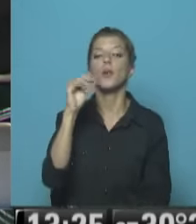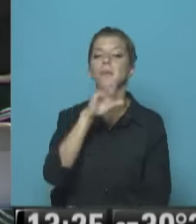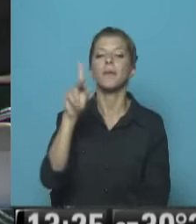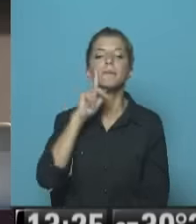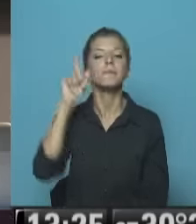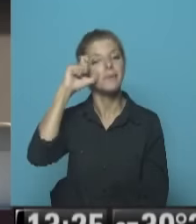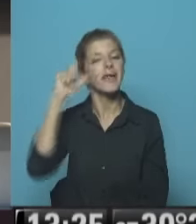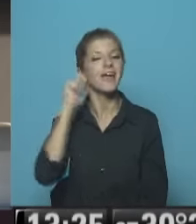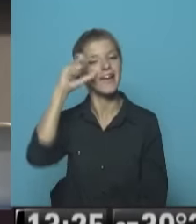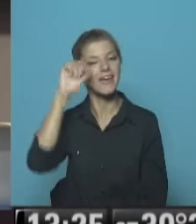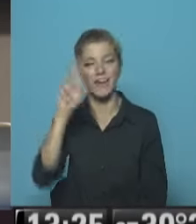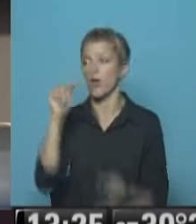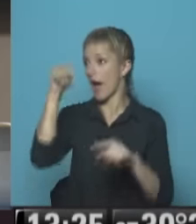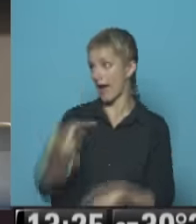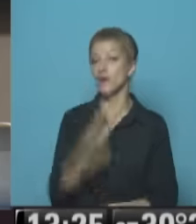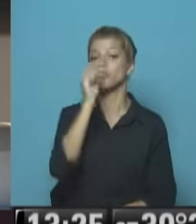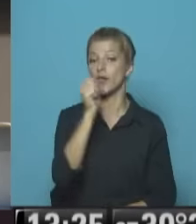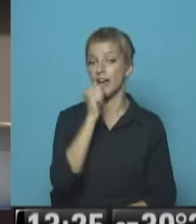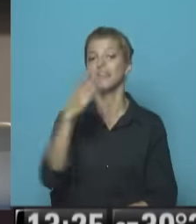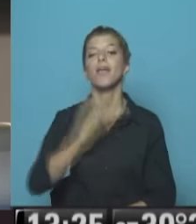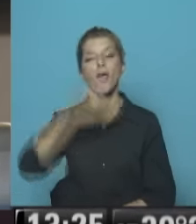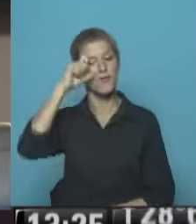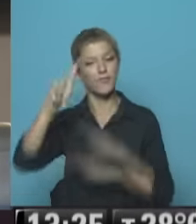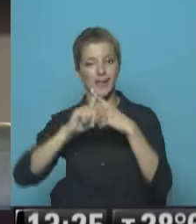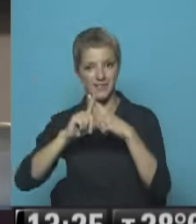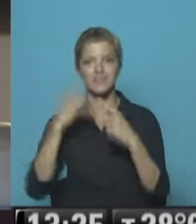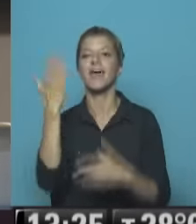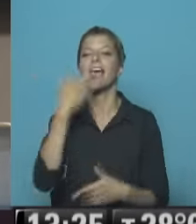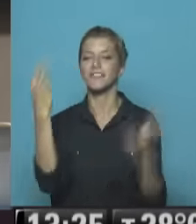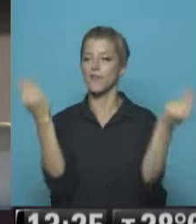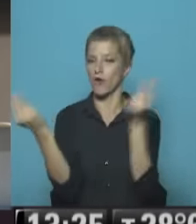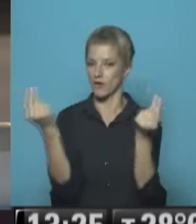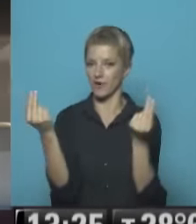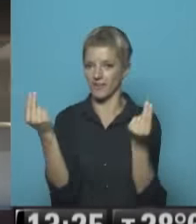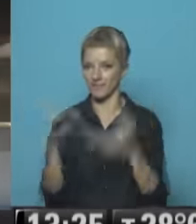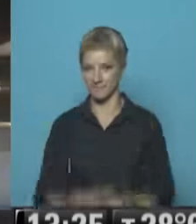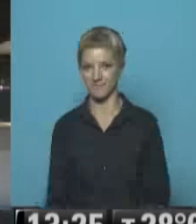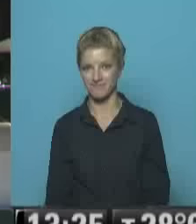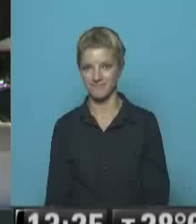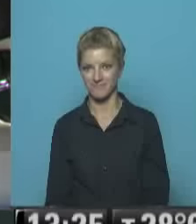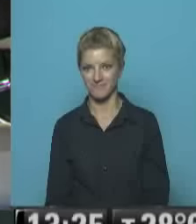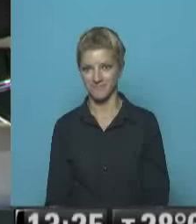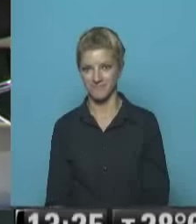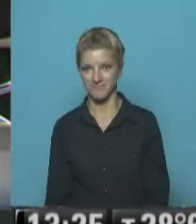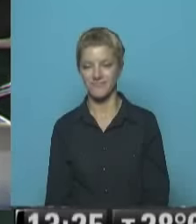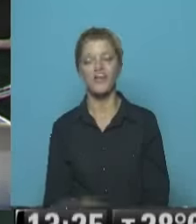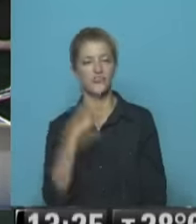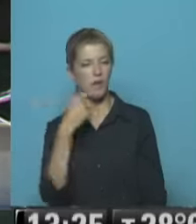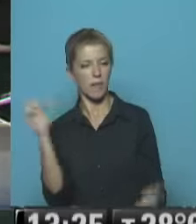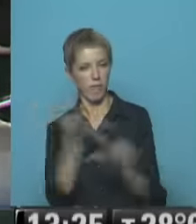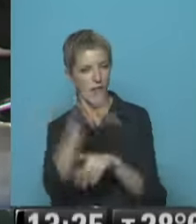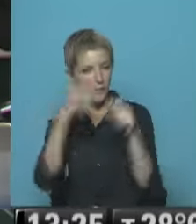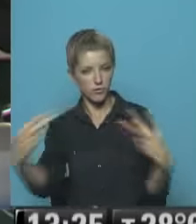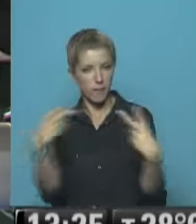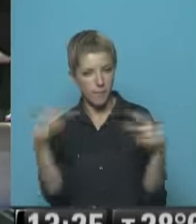No. Acá el único que canta Félix Taylor, que es un gran cantante de folclore. ¿Qué de folclore, Pedro? Bastante. Lo que yo digo es que qué mal que le hace a los televidentes en nuestro